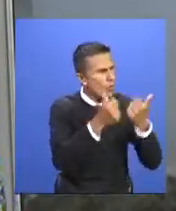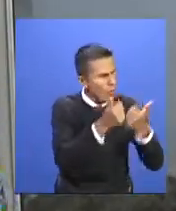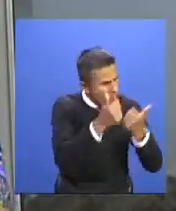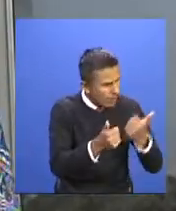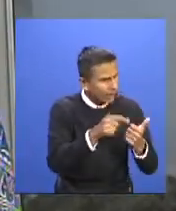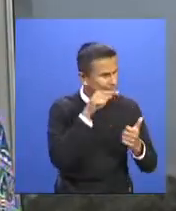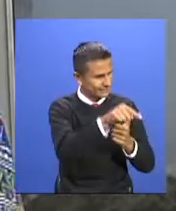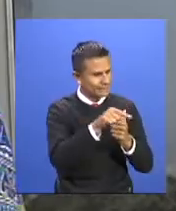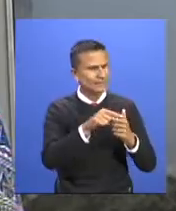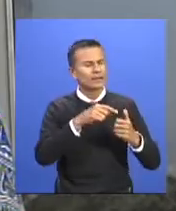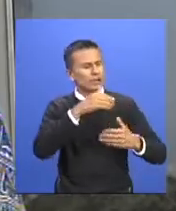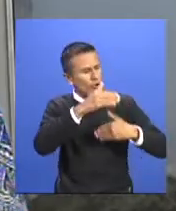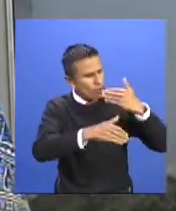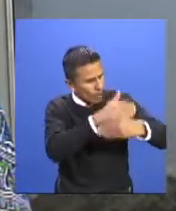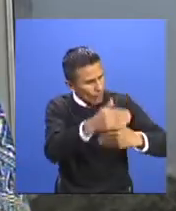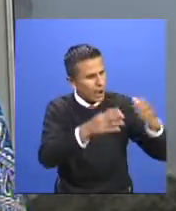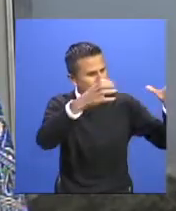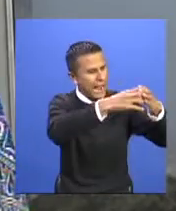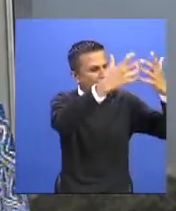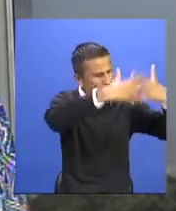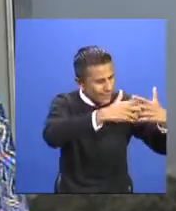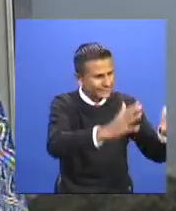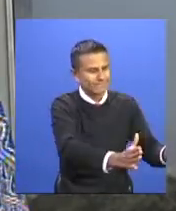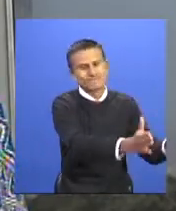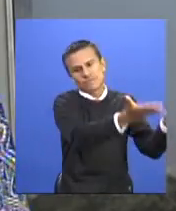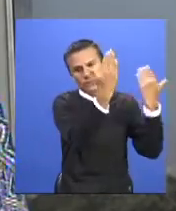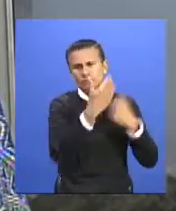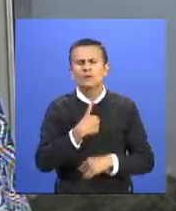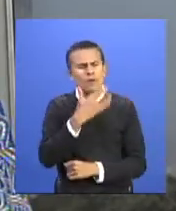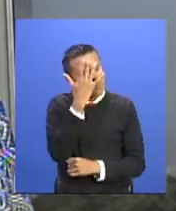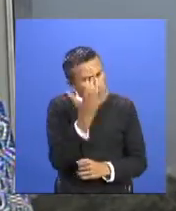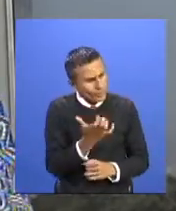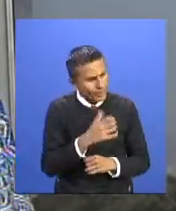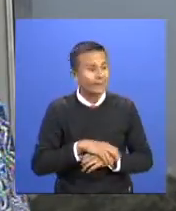está ingresando a la empresa. ¿Por qué?